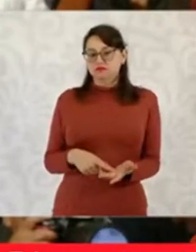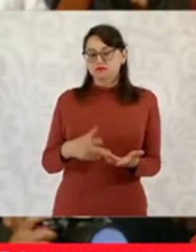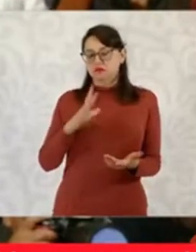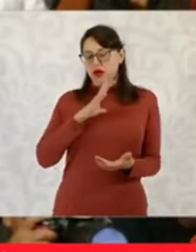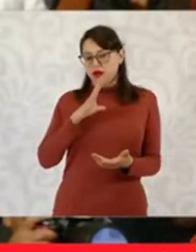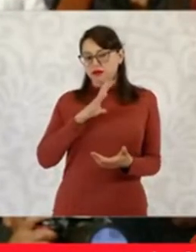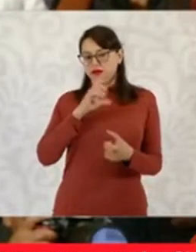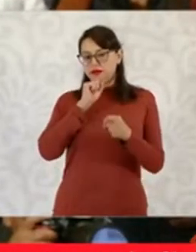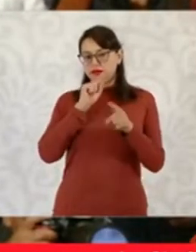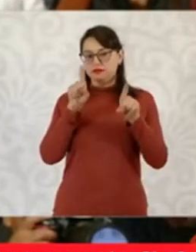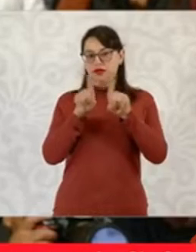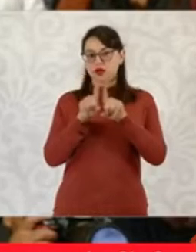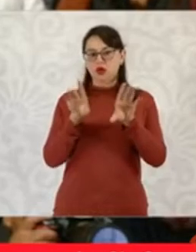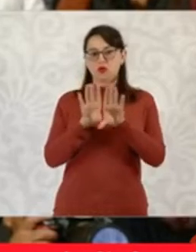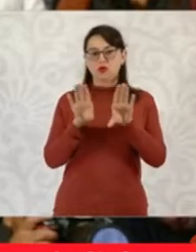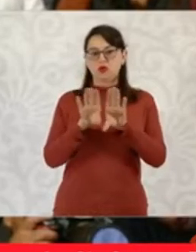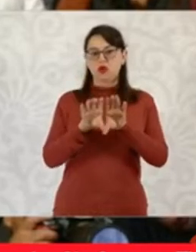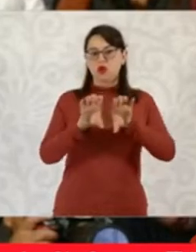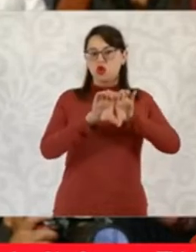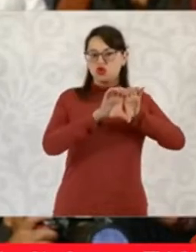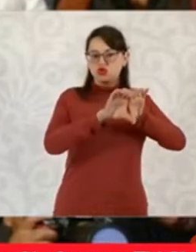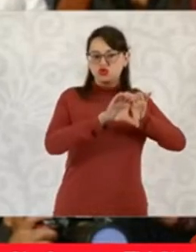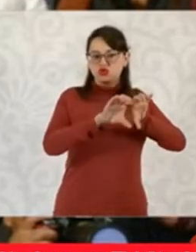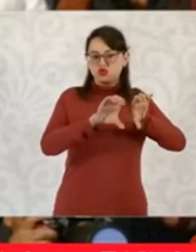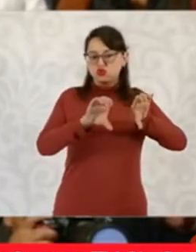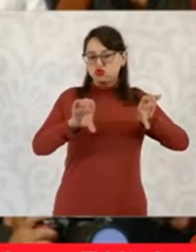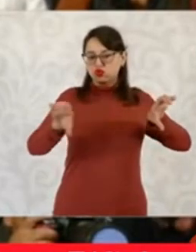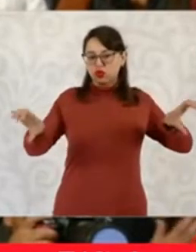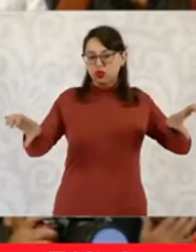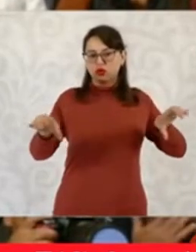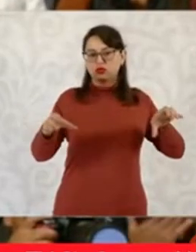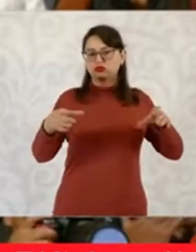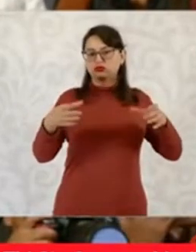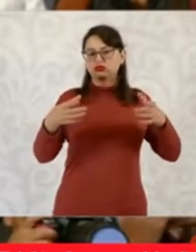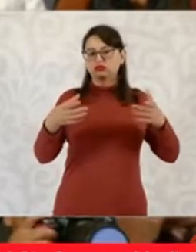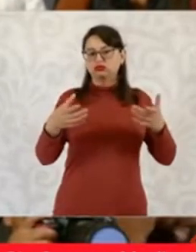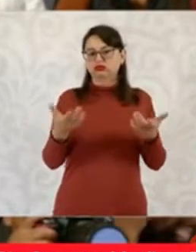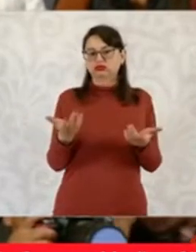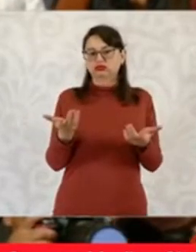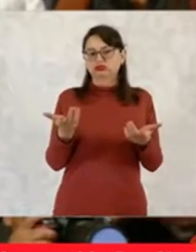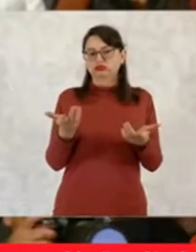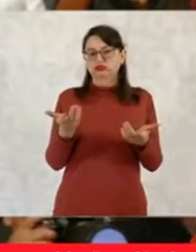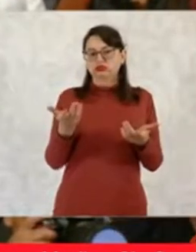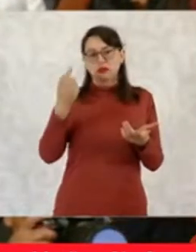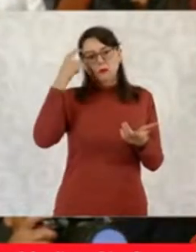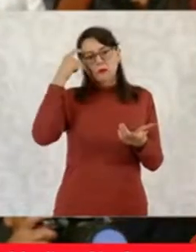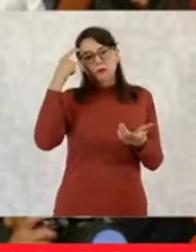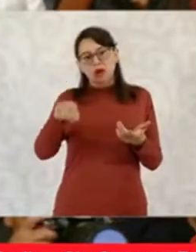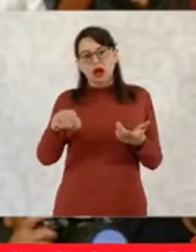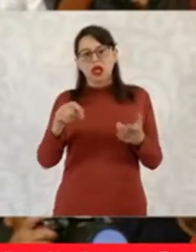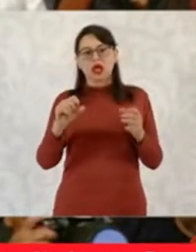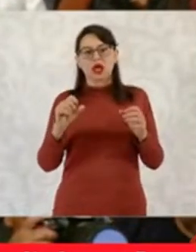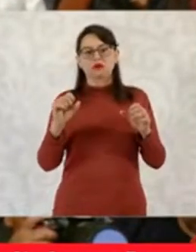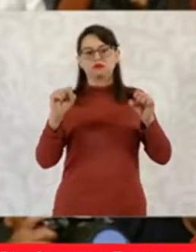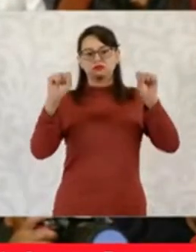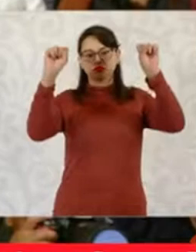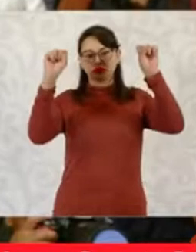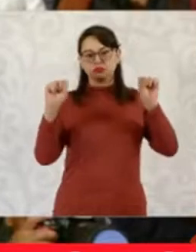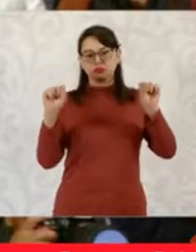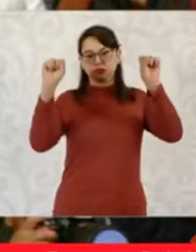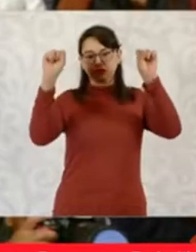tubulares, son estructuras pues, se ve que es para hacer ejercicios.